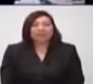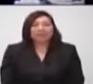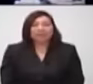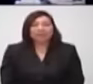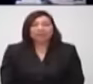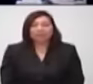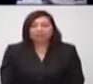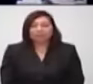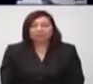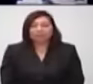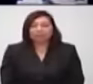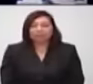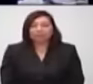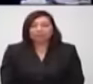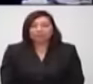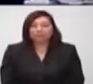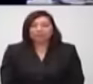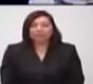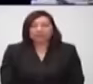Creo que le damos a la siguiente.